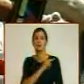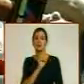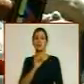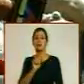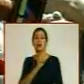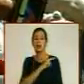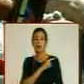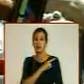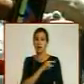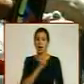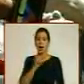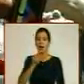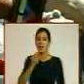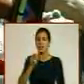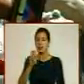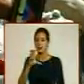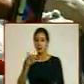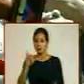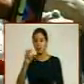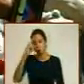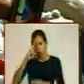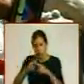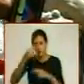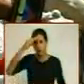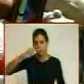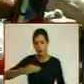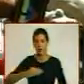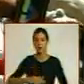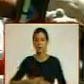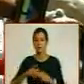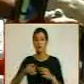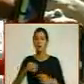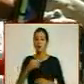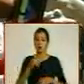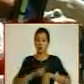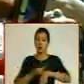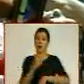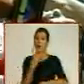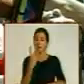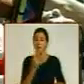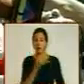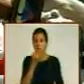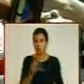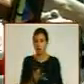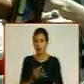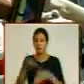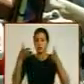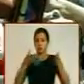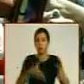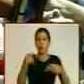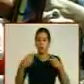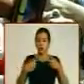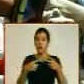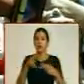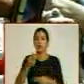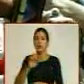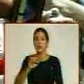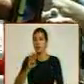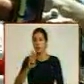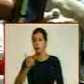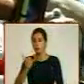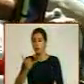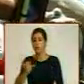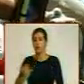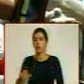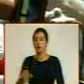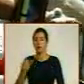quien se va a ascender post-mortem y se le van a rendir los honores militares correspondientes. A las 3 de la tarde será sepultado el sargento segundo Neyvi González en La